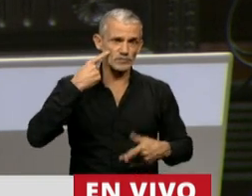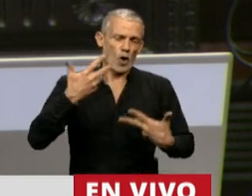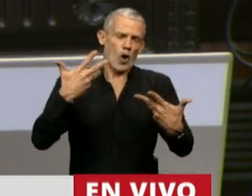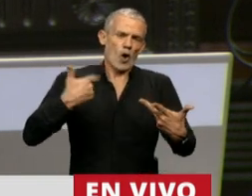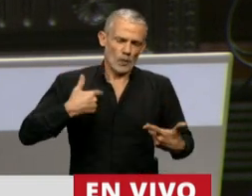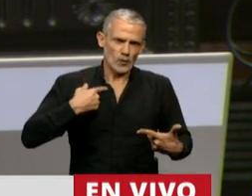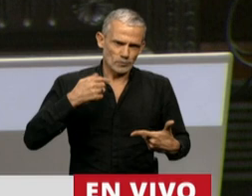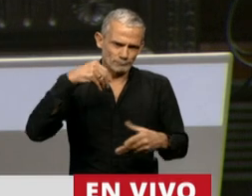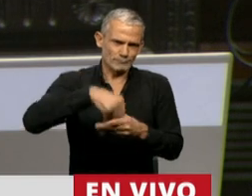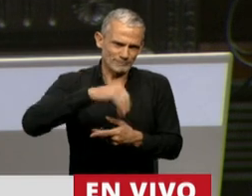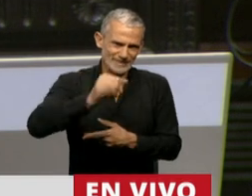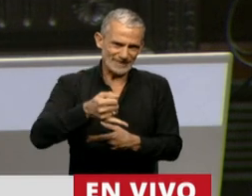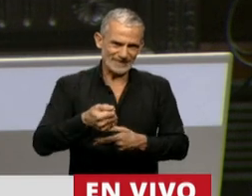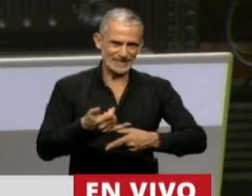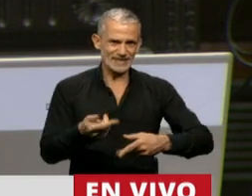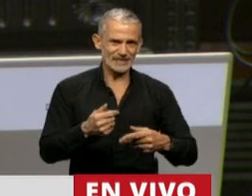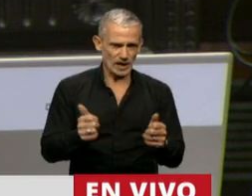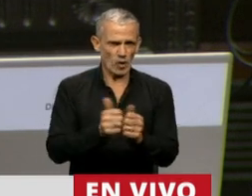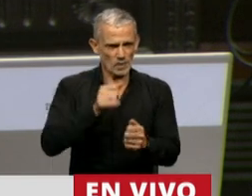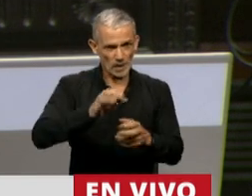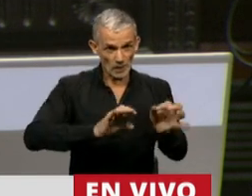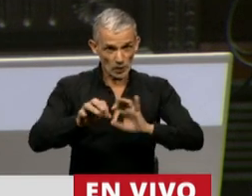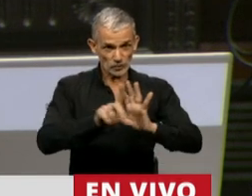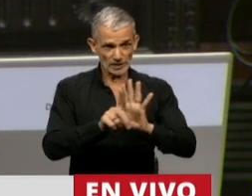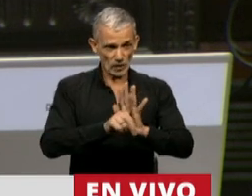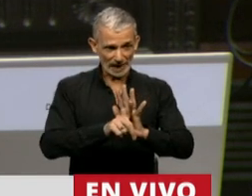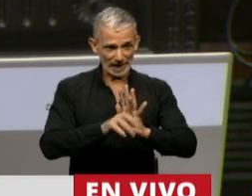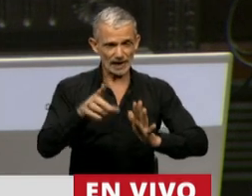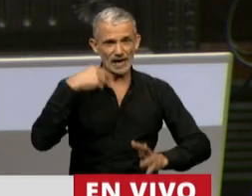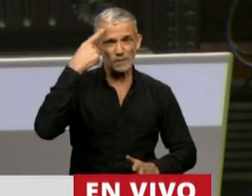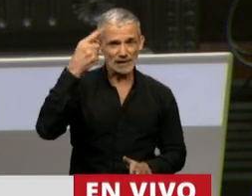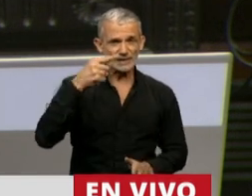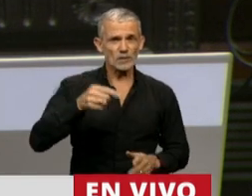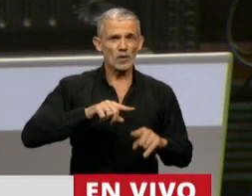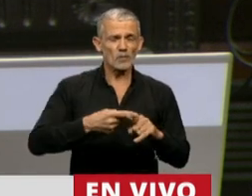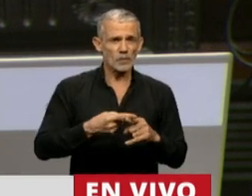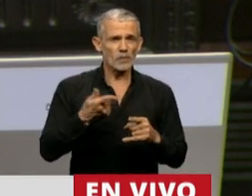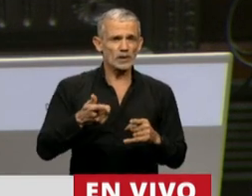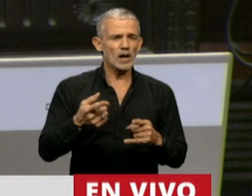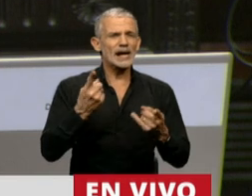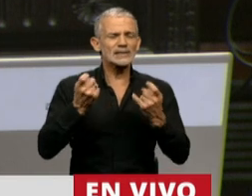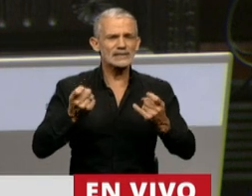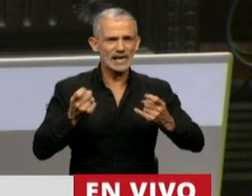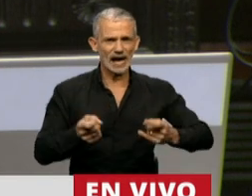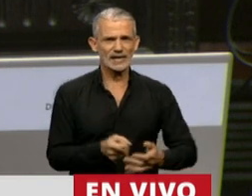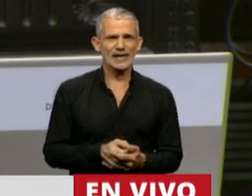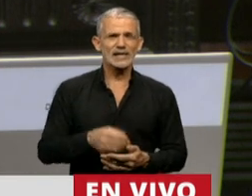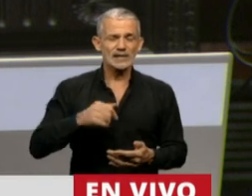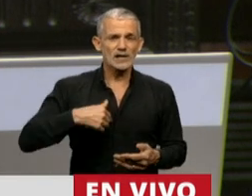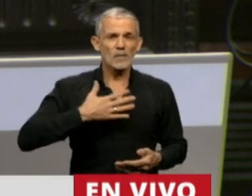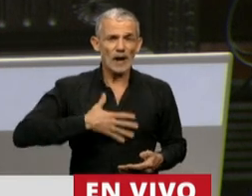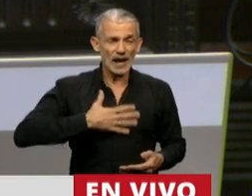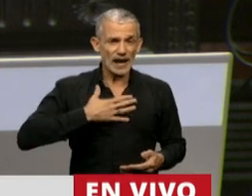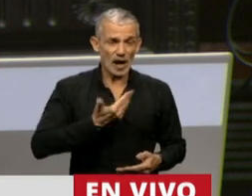supuesto reafirmar nuestro acompañamiento a este proyecto creemos que son políticas sumamente necesarias y me